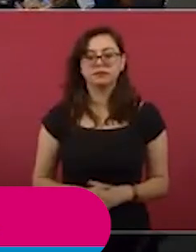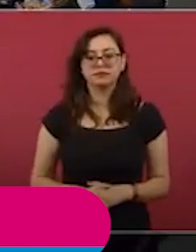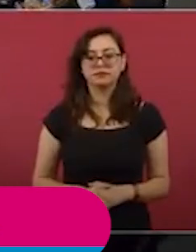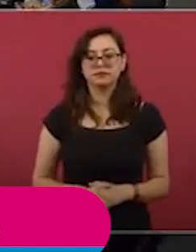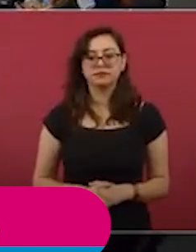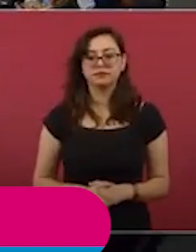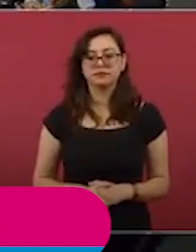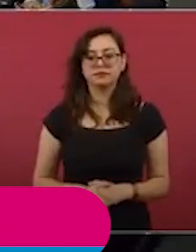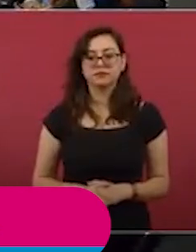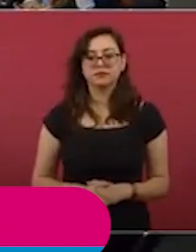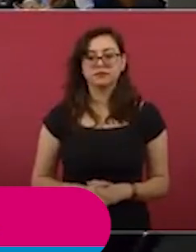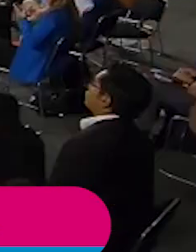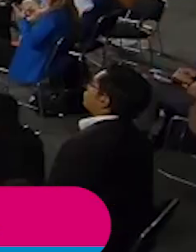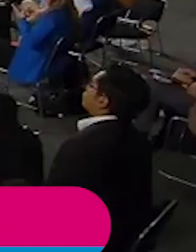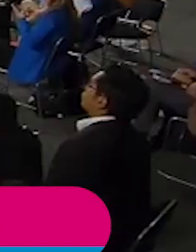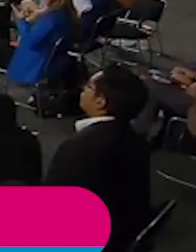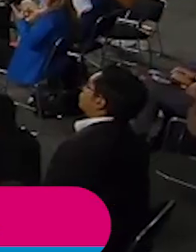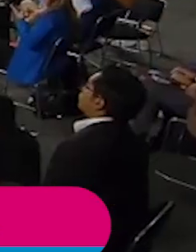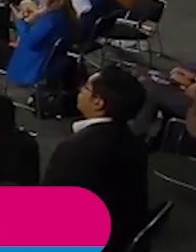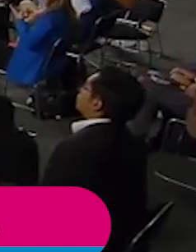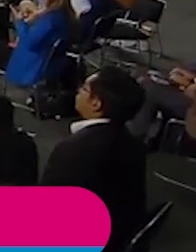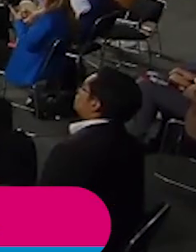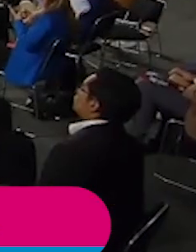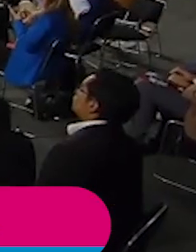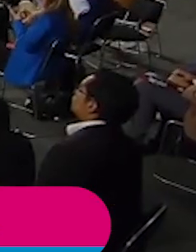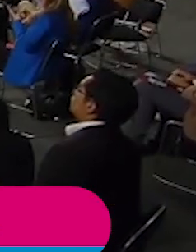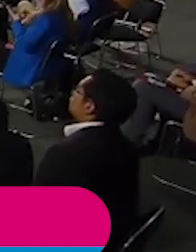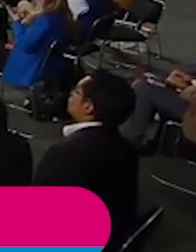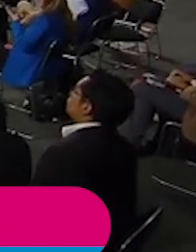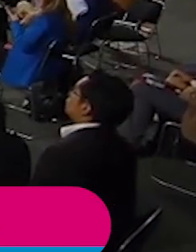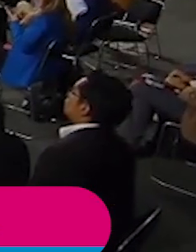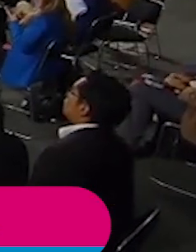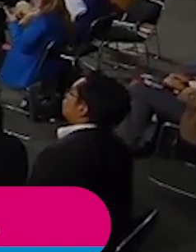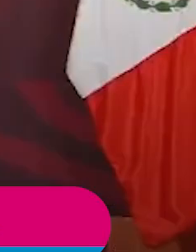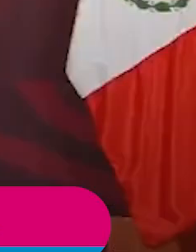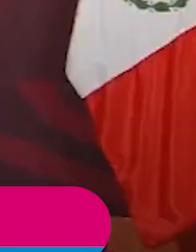No, es que no hago ninguna invitación personal.